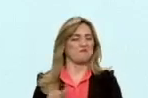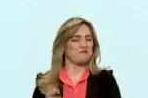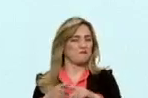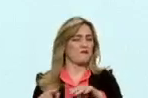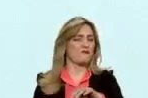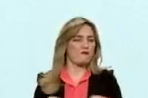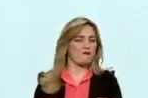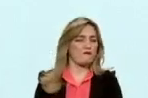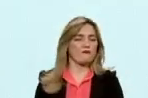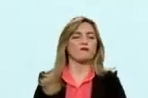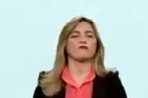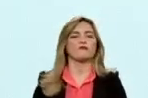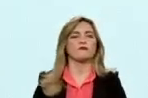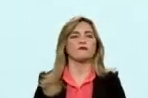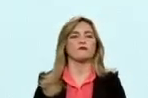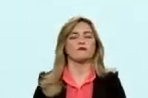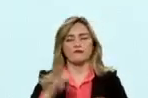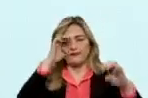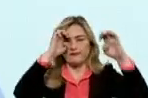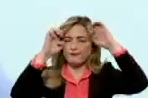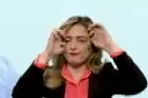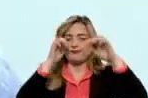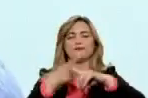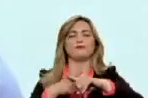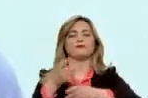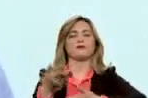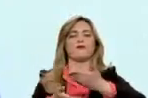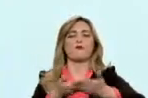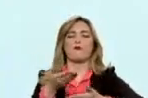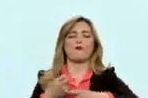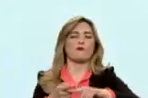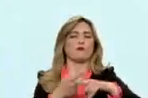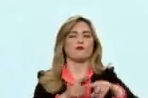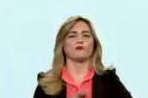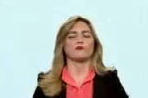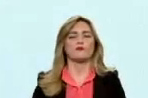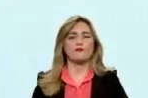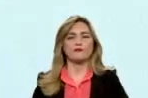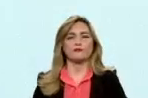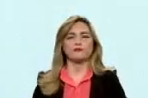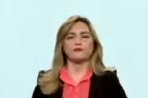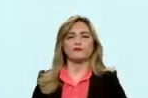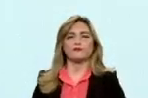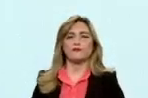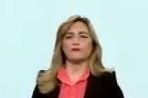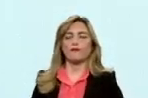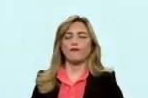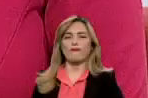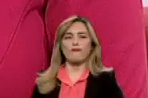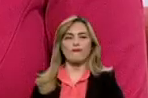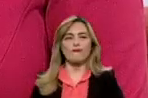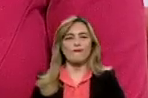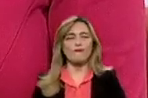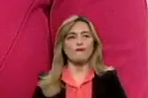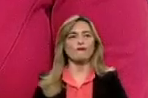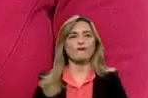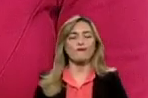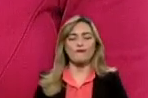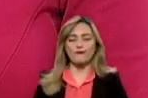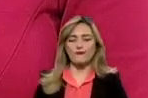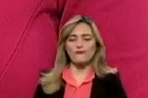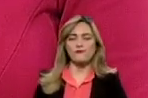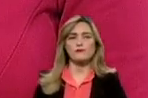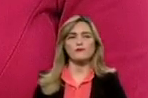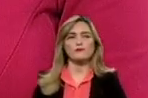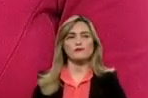ciertas actividades del sector estratégico, del sector comercial, etcétera, etcétera. Ahora también un poco lo que llama la atención es que la